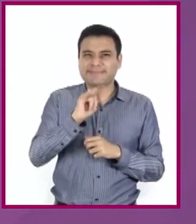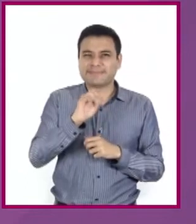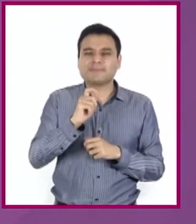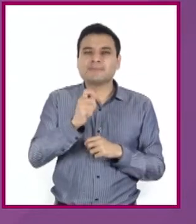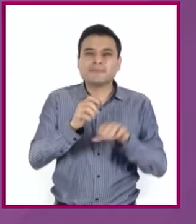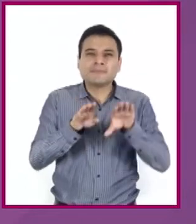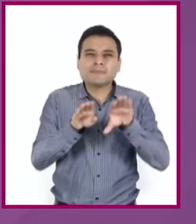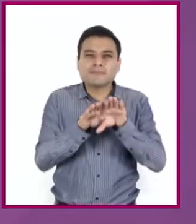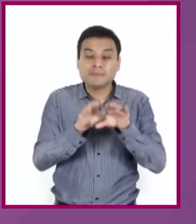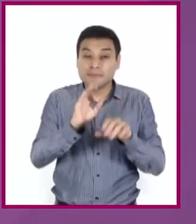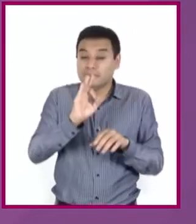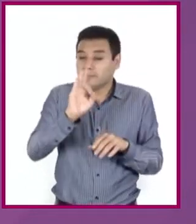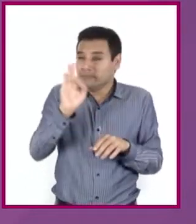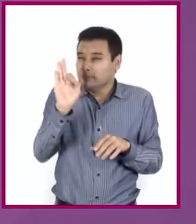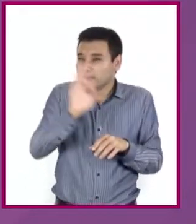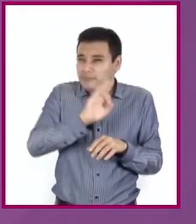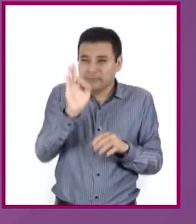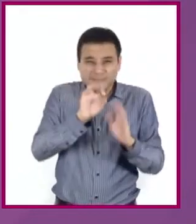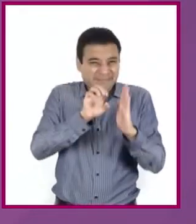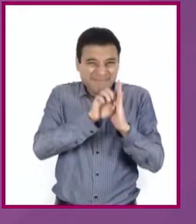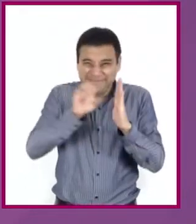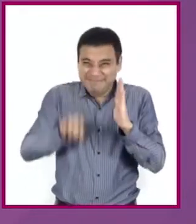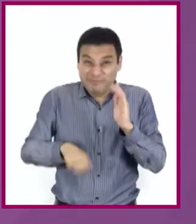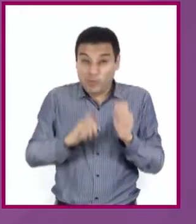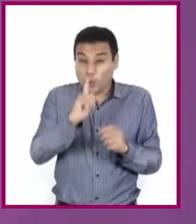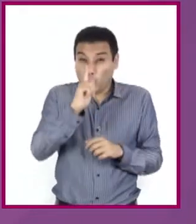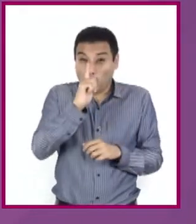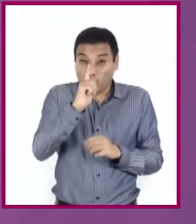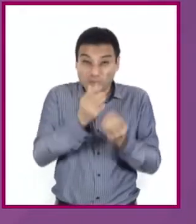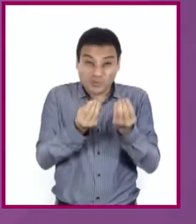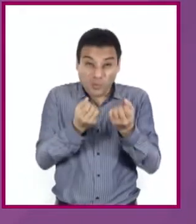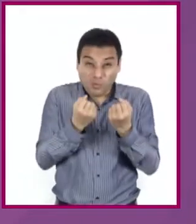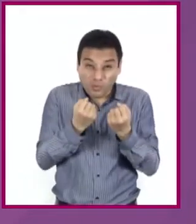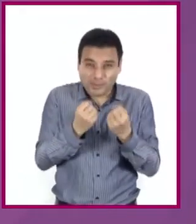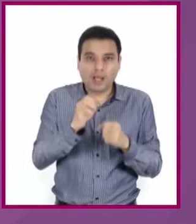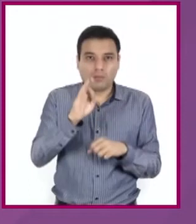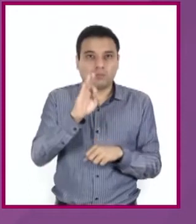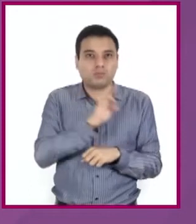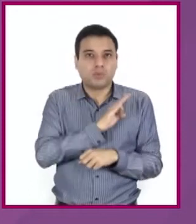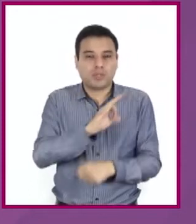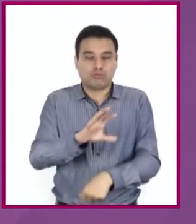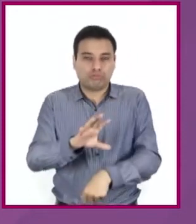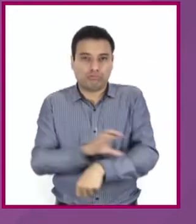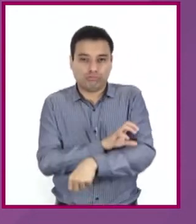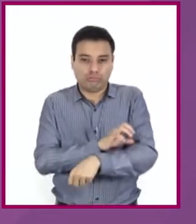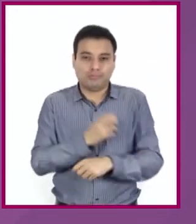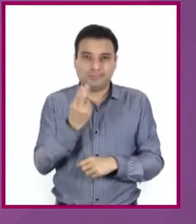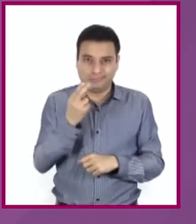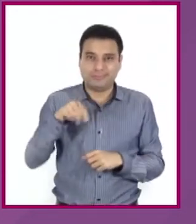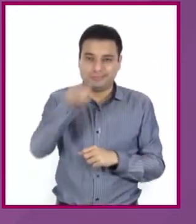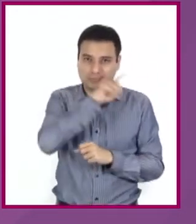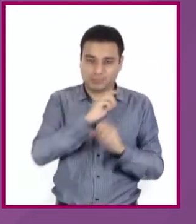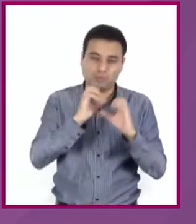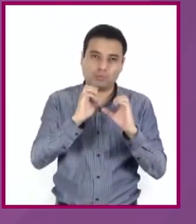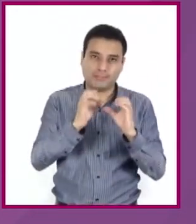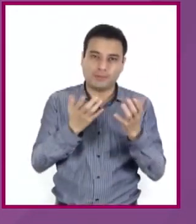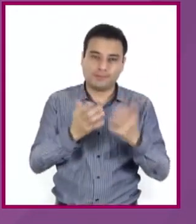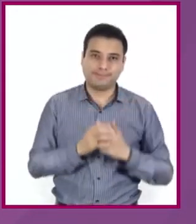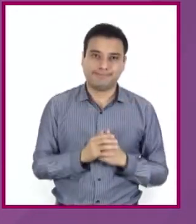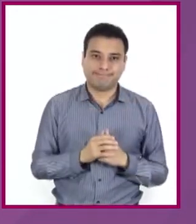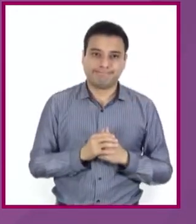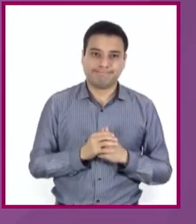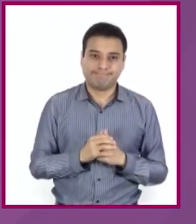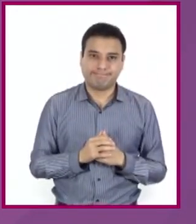subestación, cuando no está bien protegida, es peligroso hasta, por ejemplo, dar pasos largos. Entonces se dice que